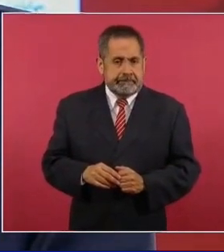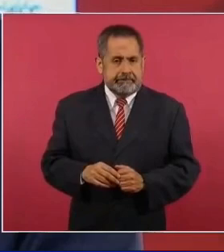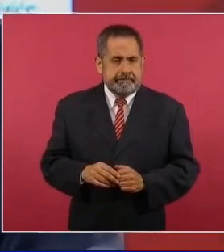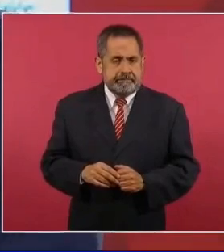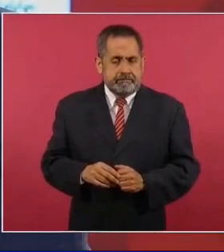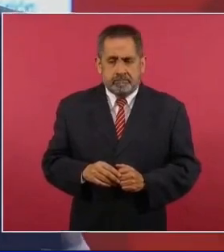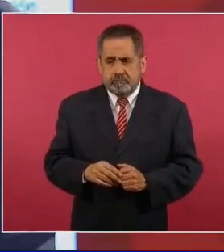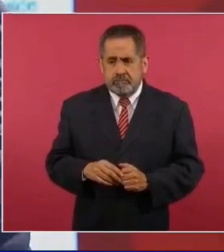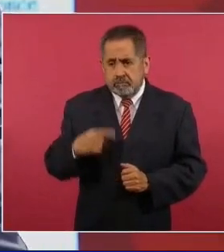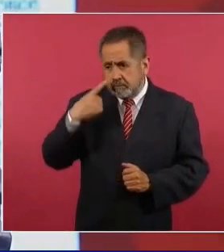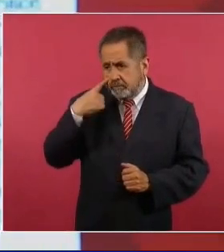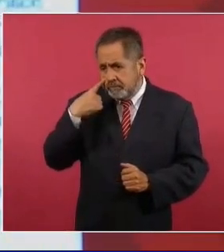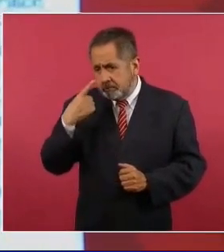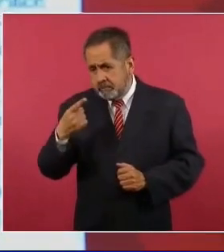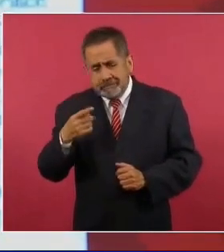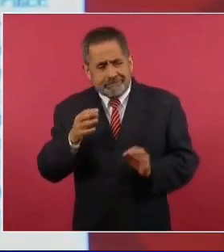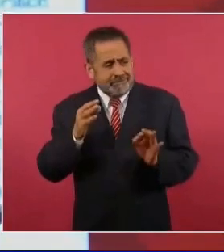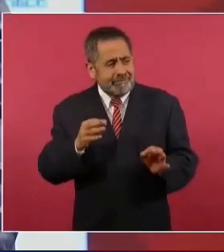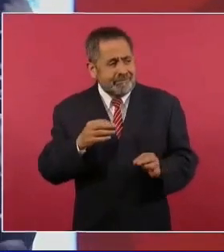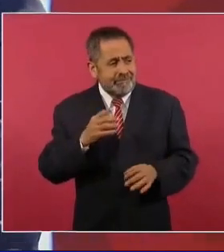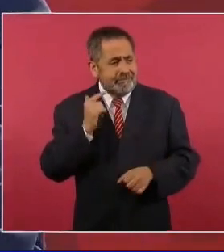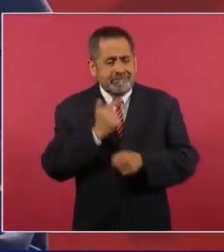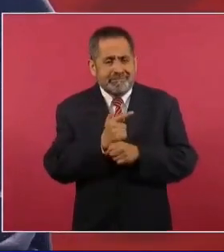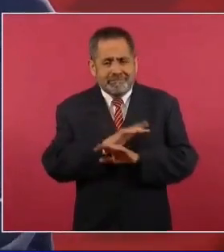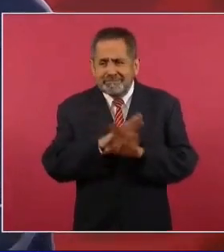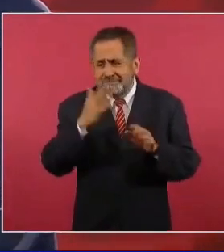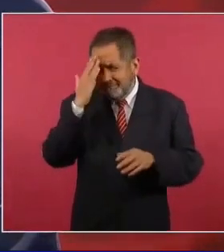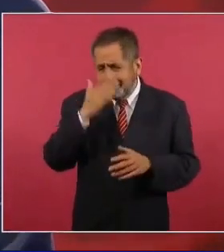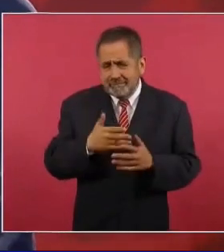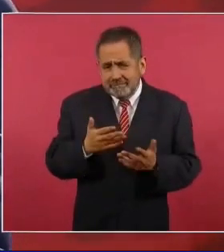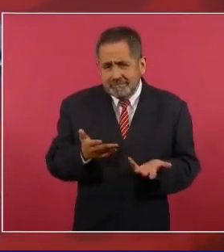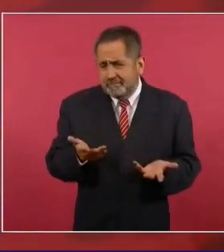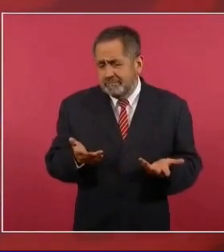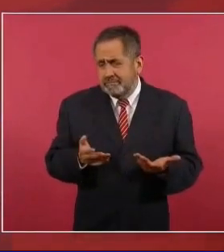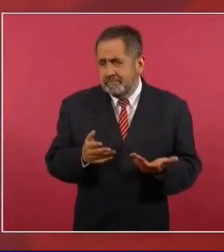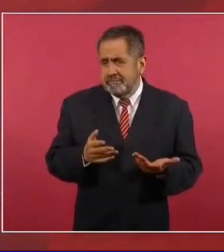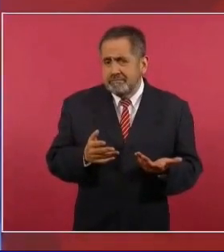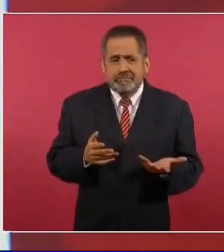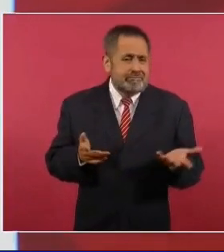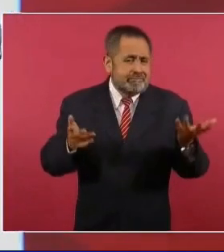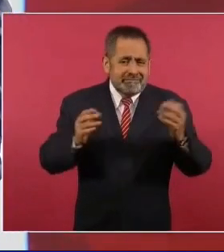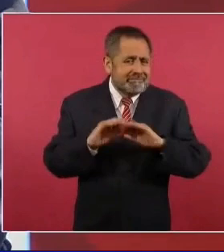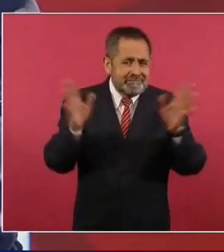era irreal y que además iba a terminar por